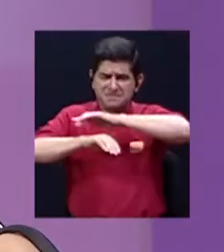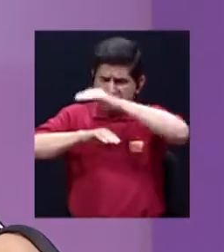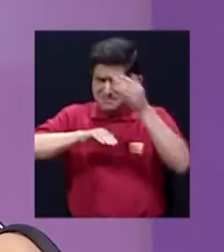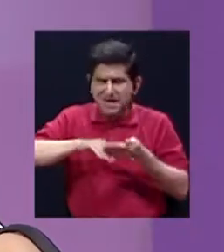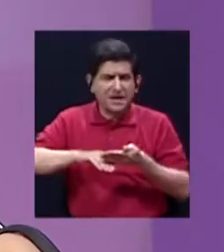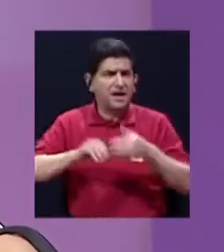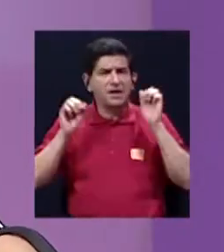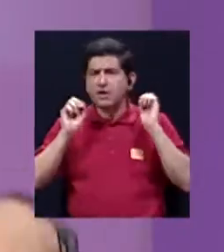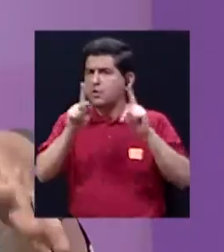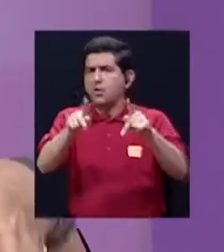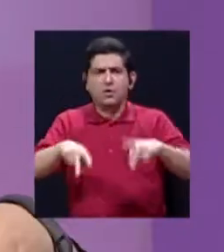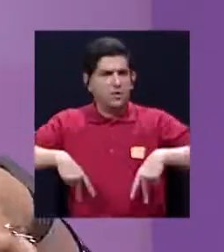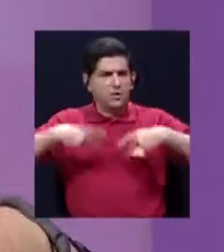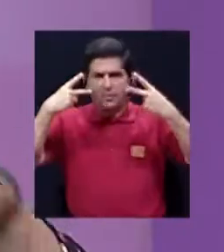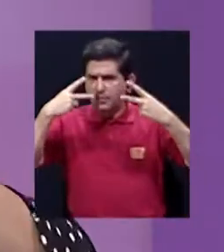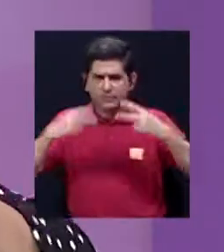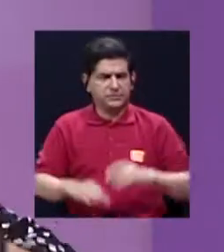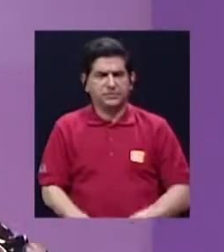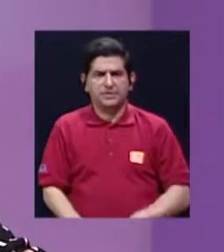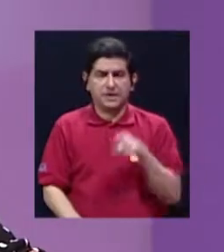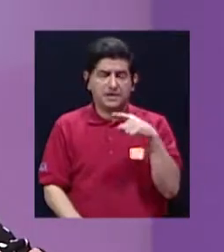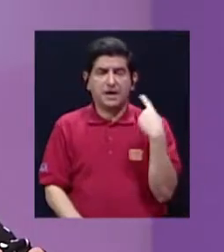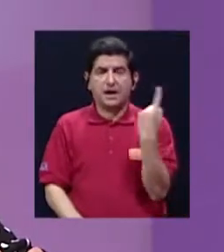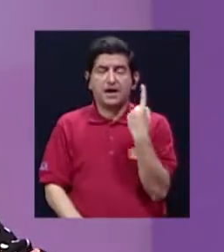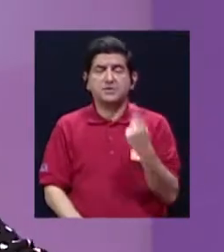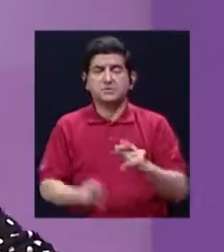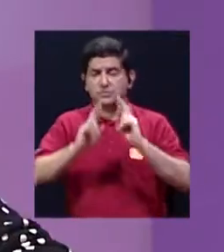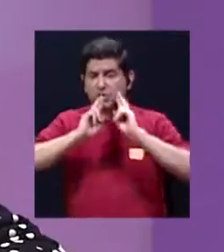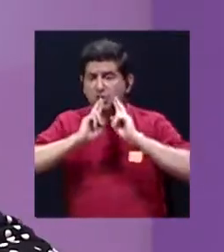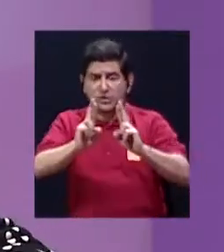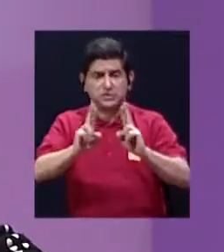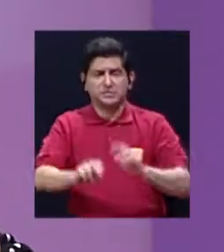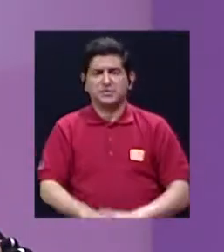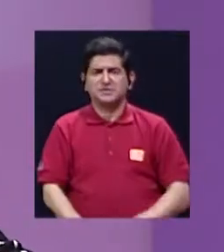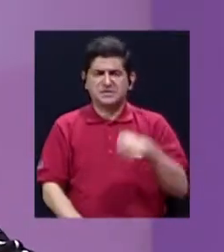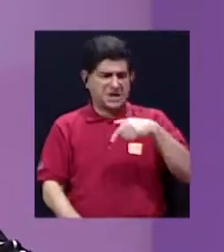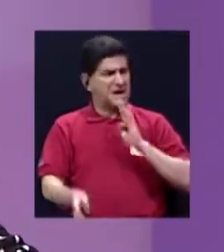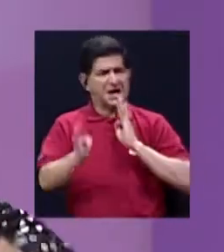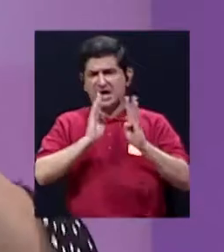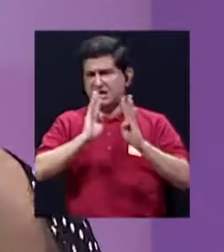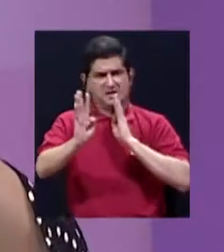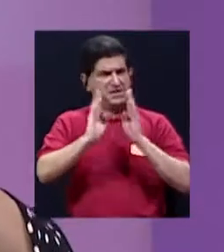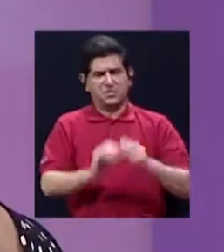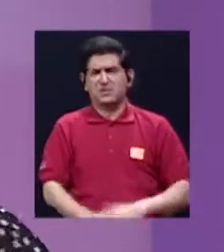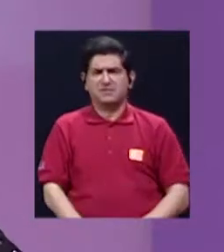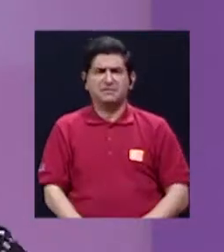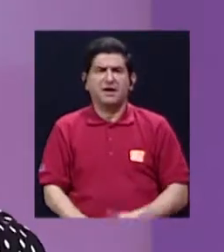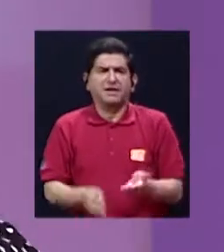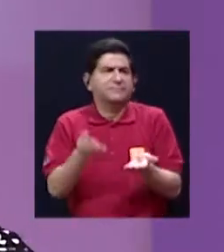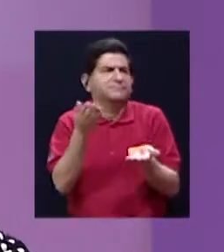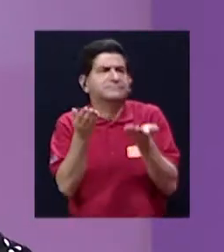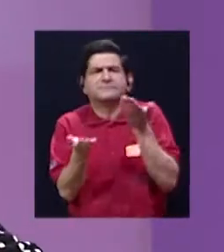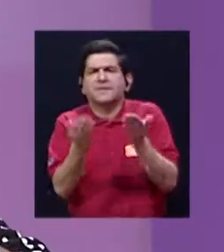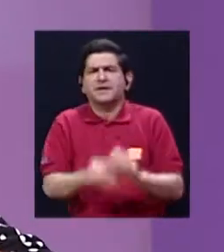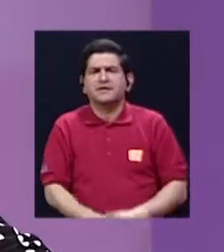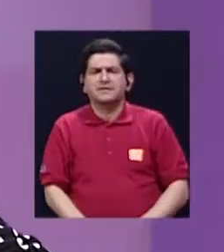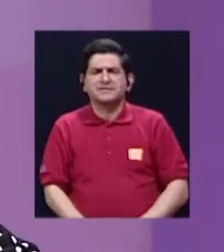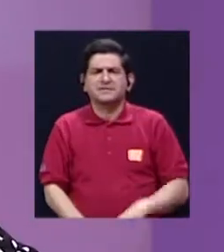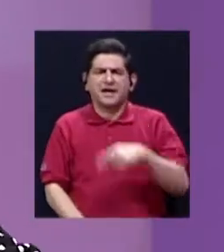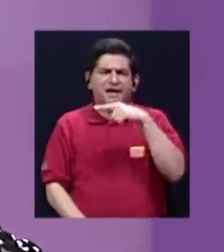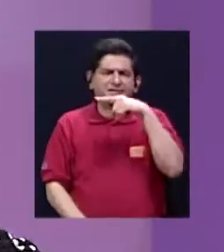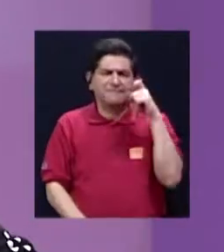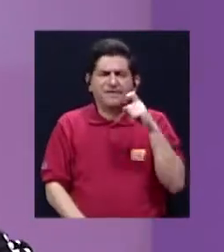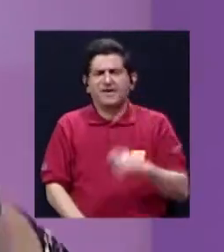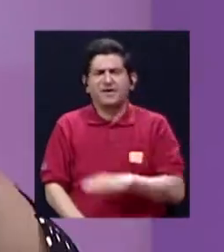no es viable, que va a tener un único resultado, porque aquí no estamos hablando de fe o de